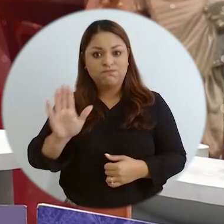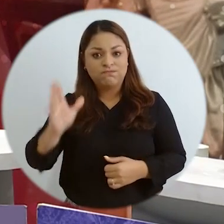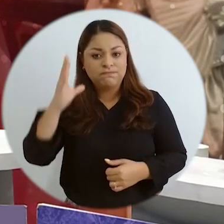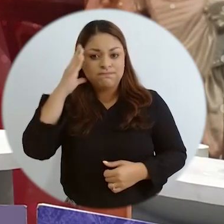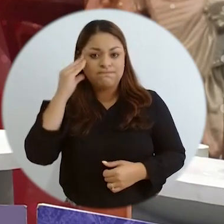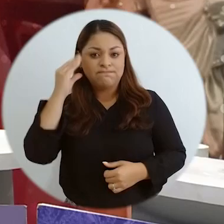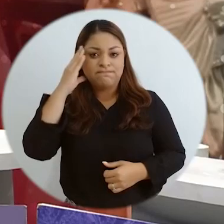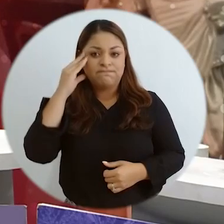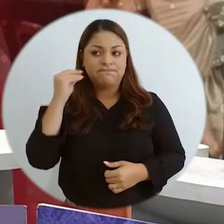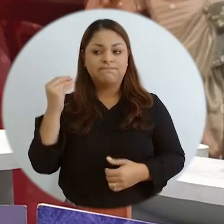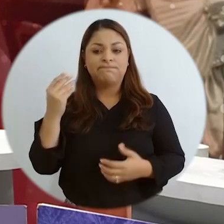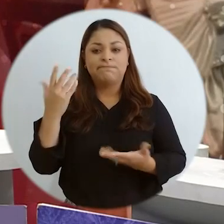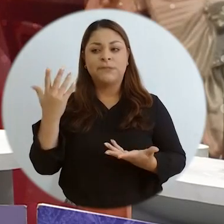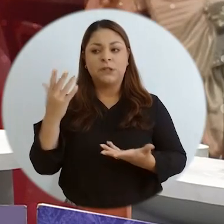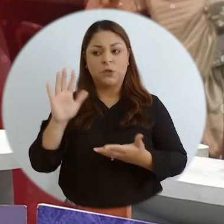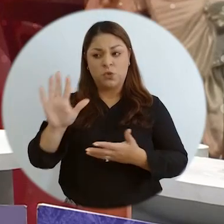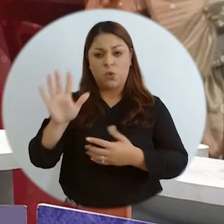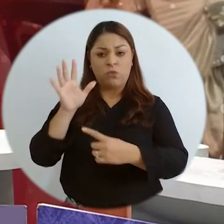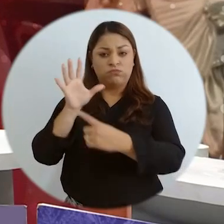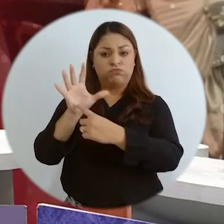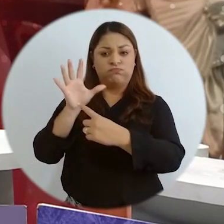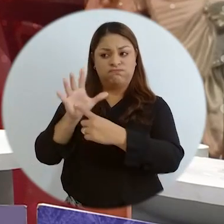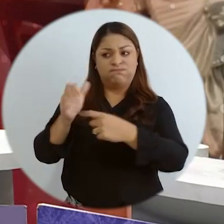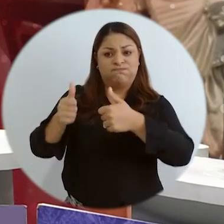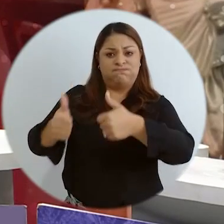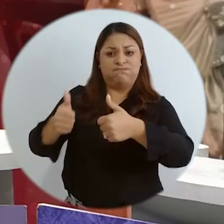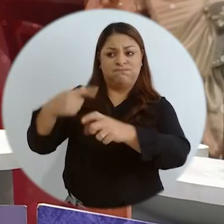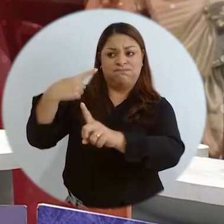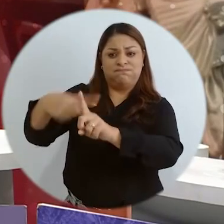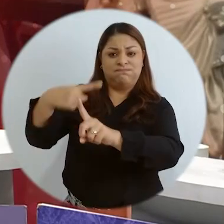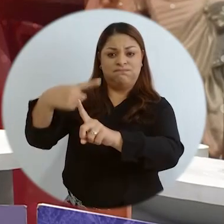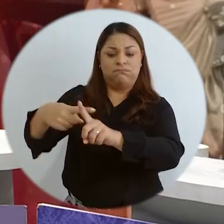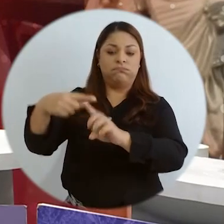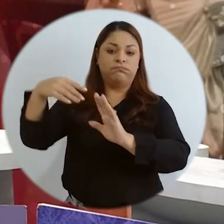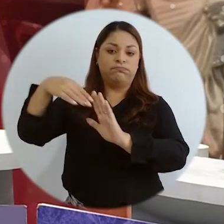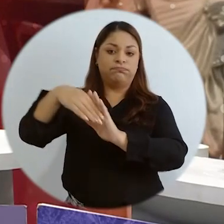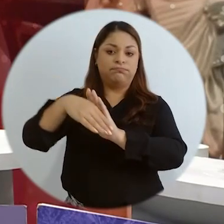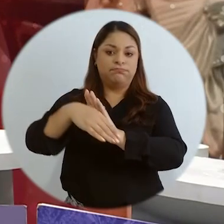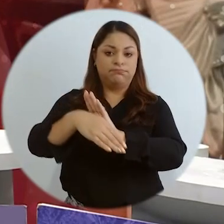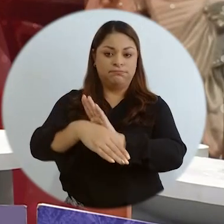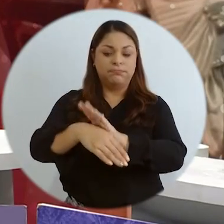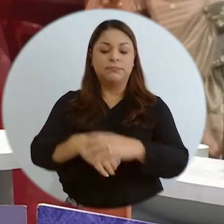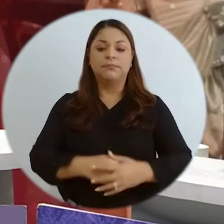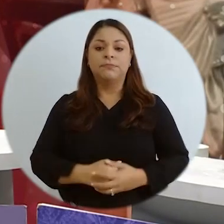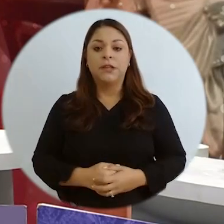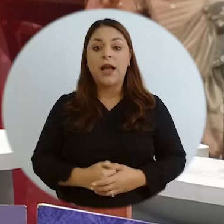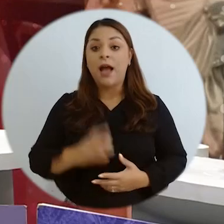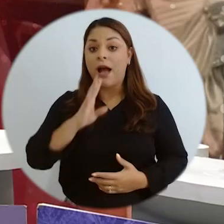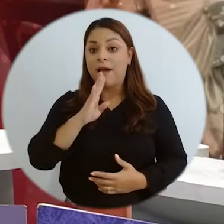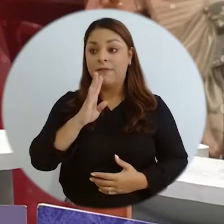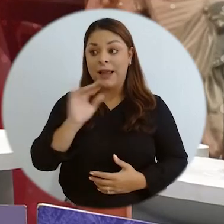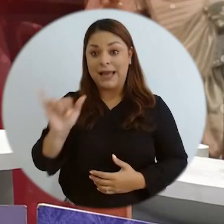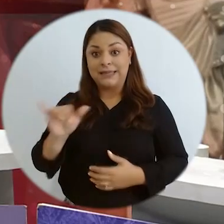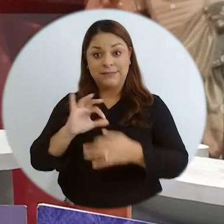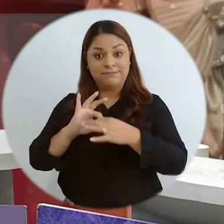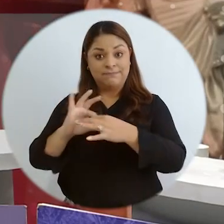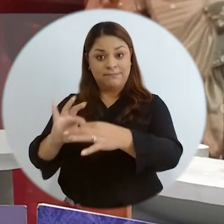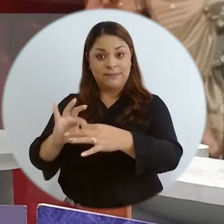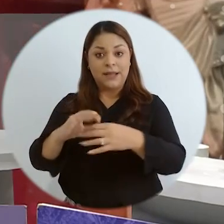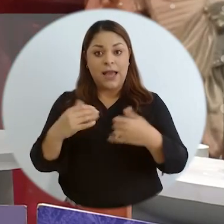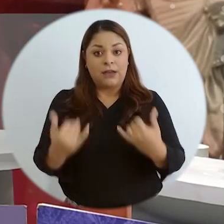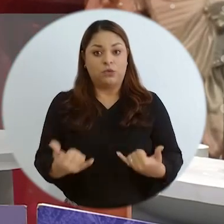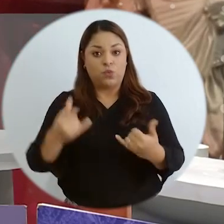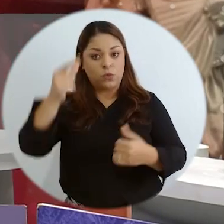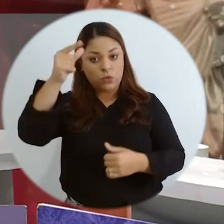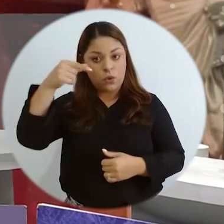experimentando una disminución sostenida en su popularidad. Para hablar sobre este y otros temas relacionados con el actual